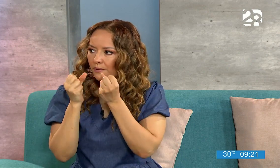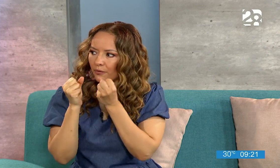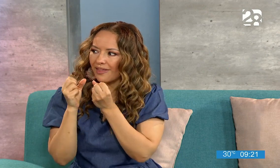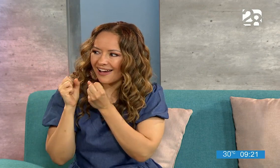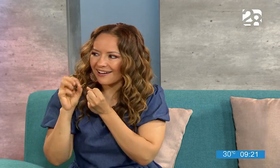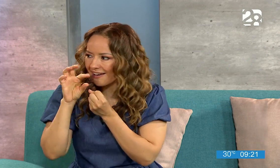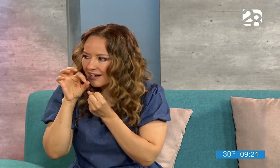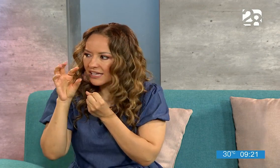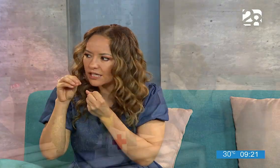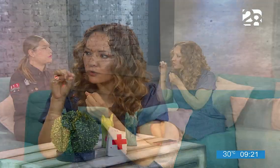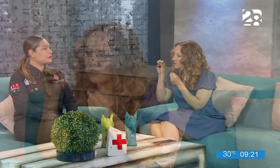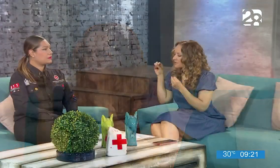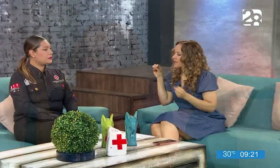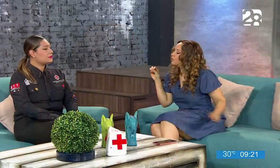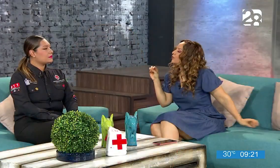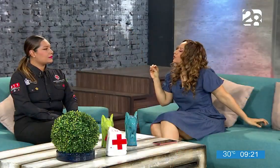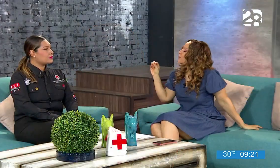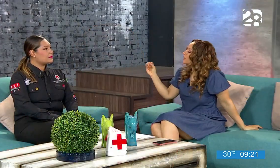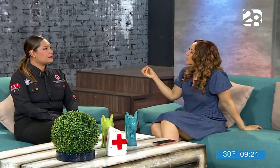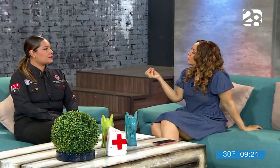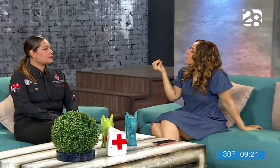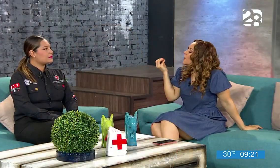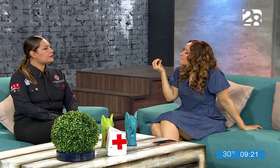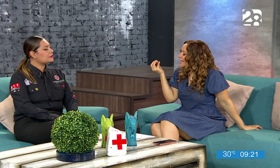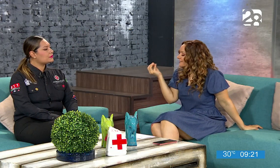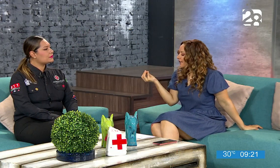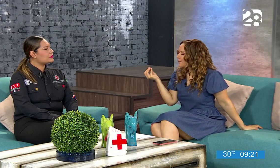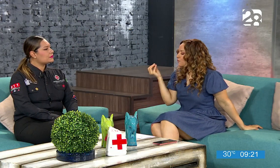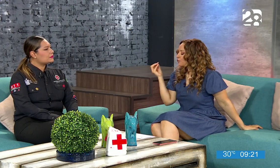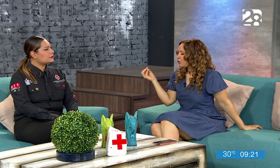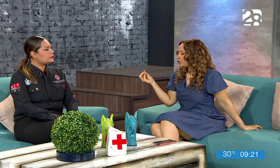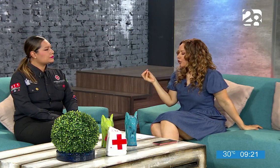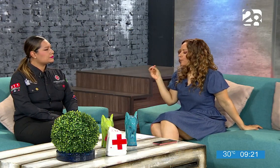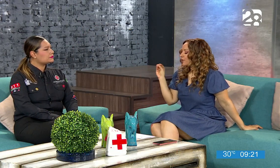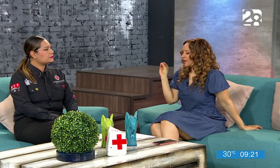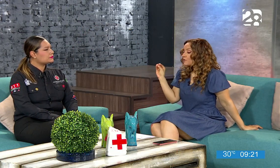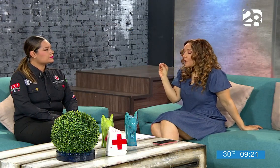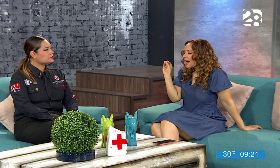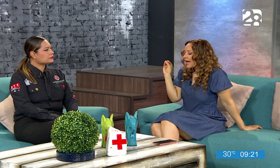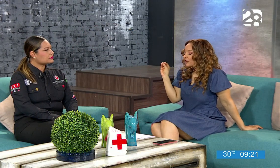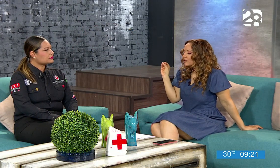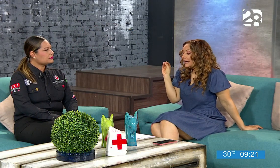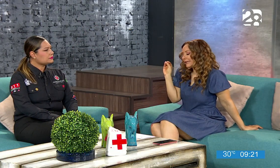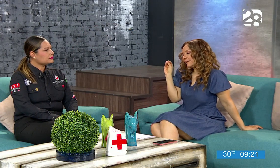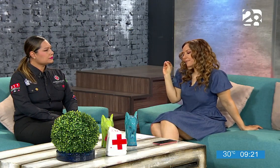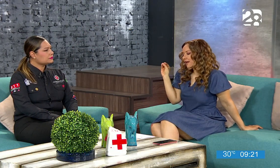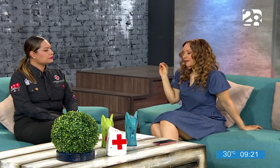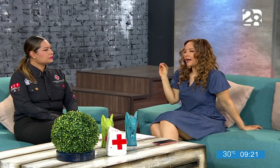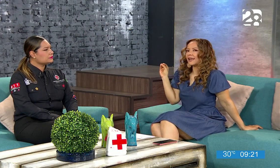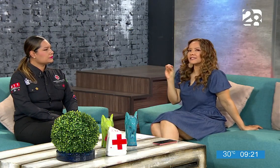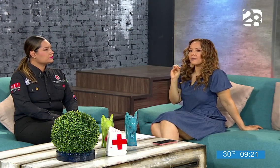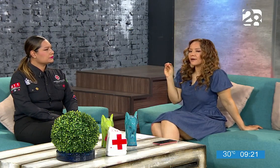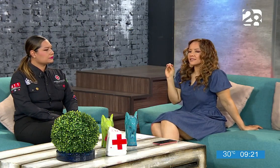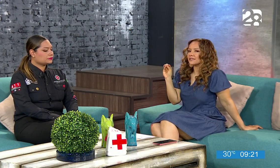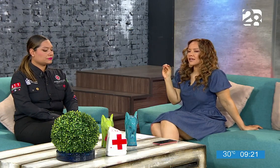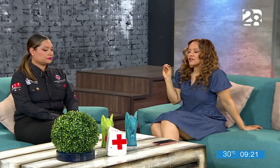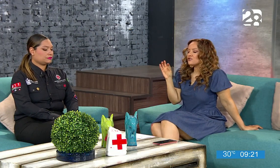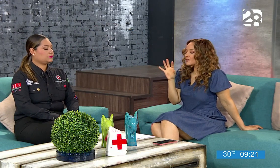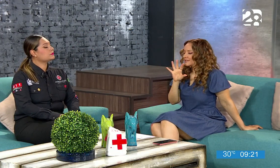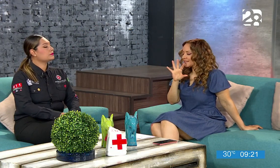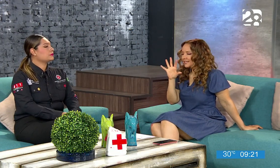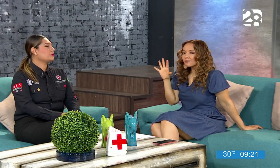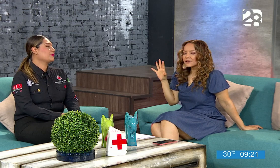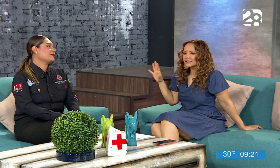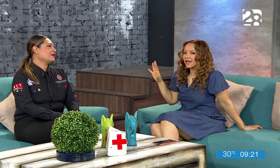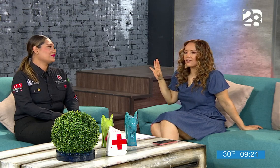que el bebé pueda agarrar e ir mordisqueando poquito a poquito. Platícame un poco, por ejemplo, algo que también a las mamás